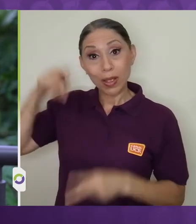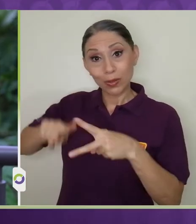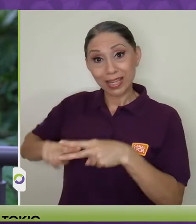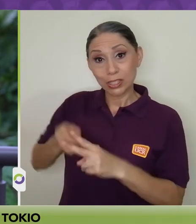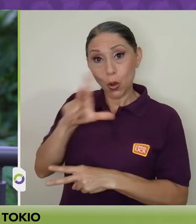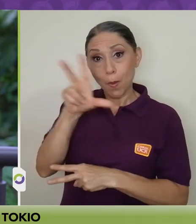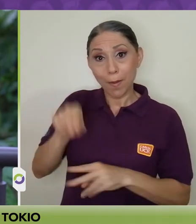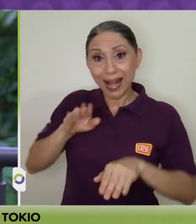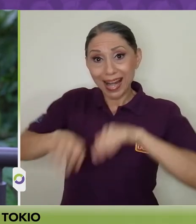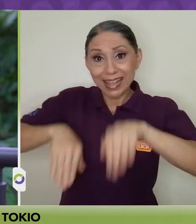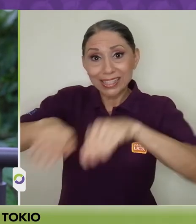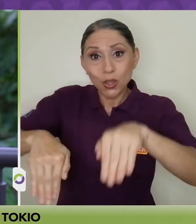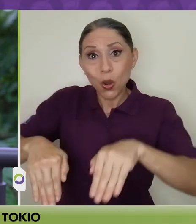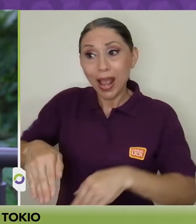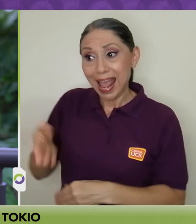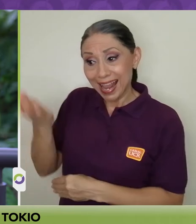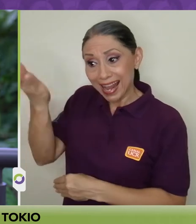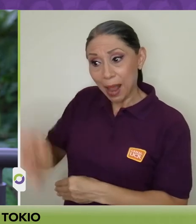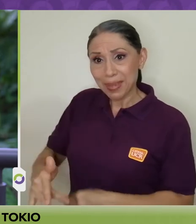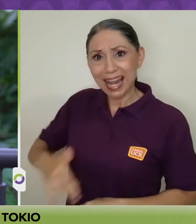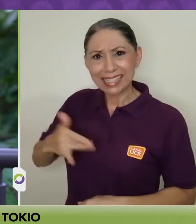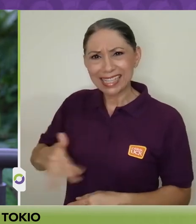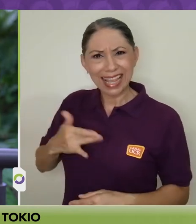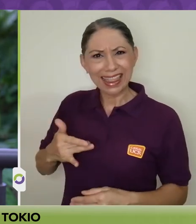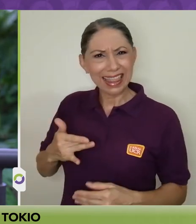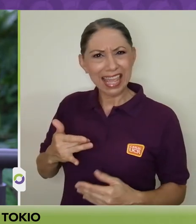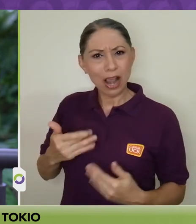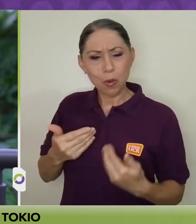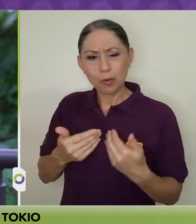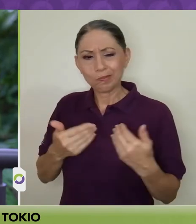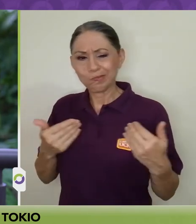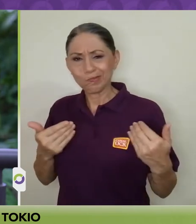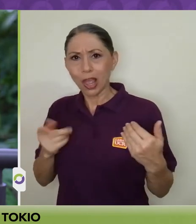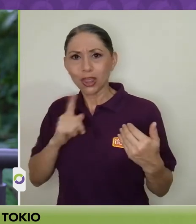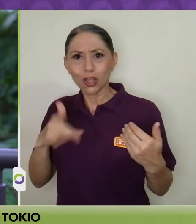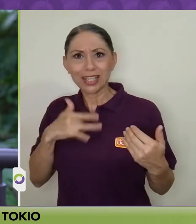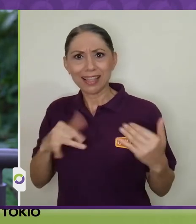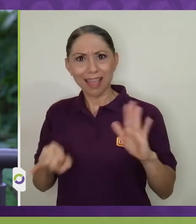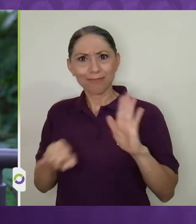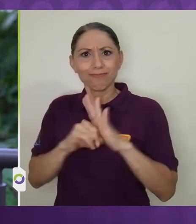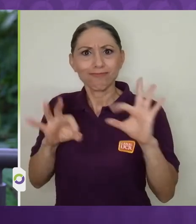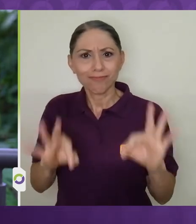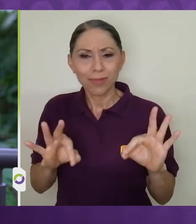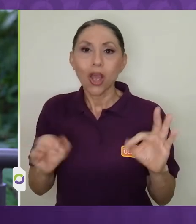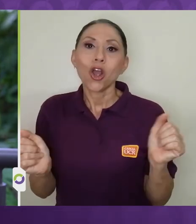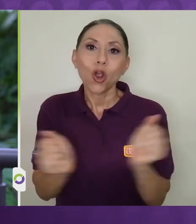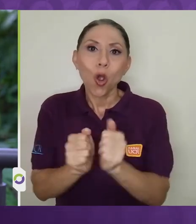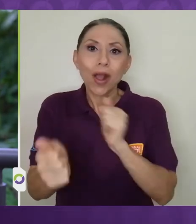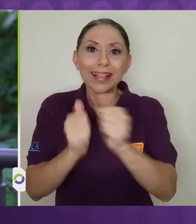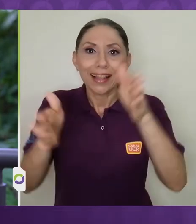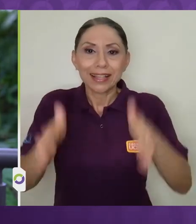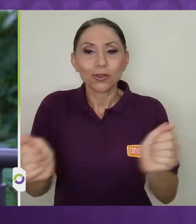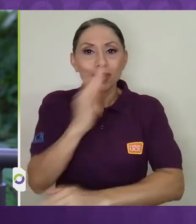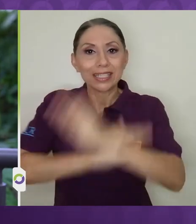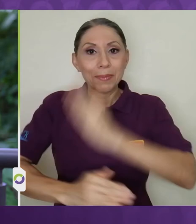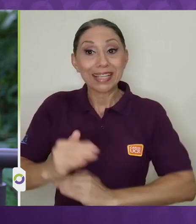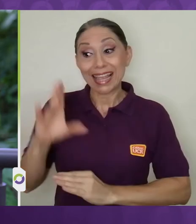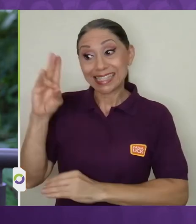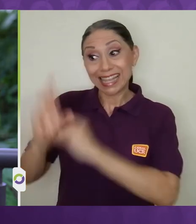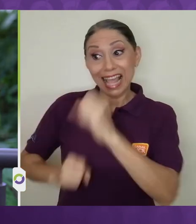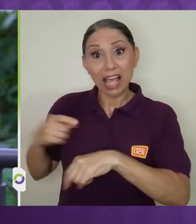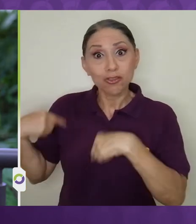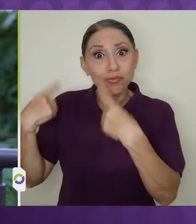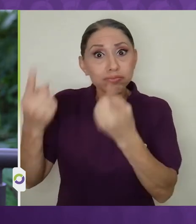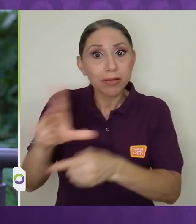Cuando inició en la paranatación, Camila se sentía ajena a la comunidad de deportistas con discapacidad. Tras 7 años en el movimiento paralímpico, puede